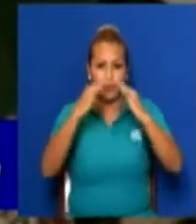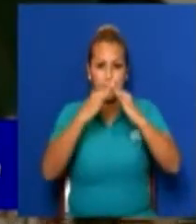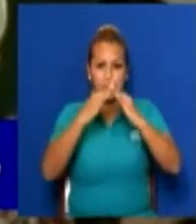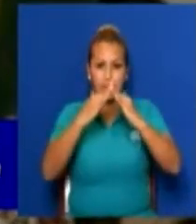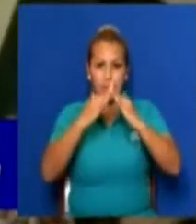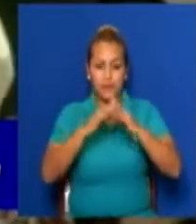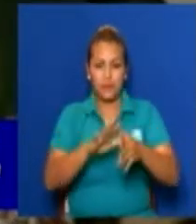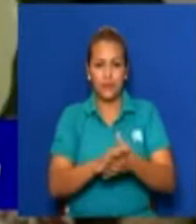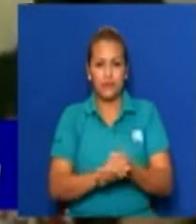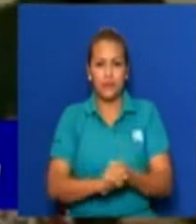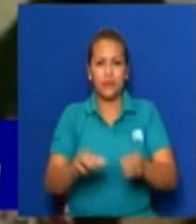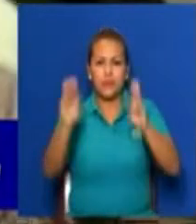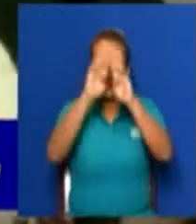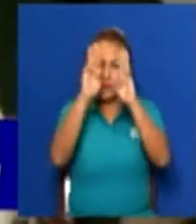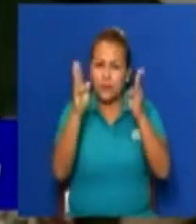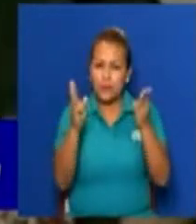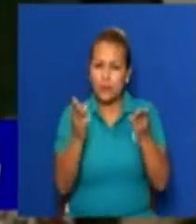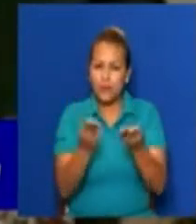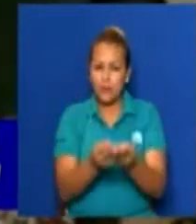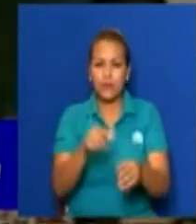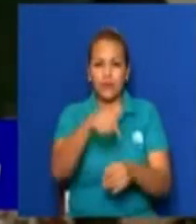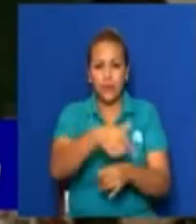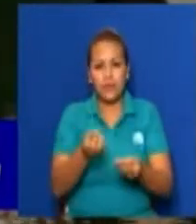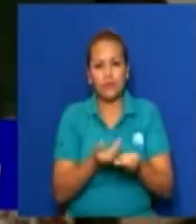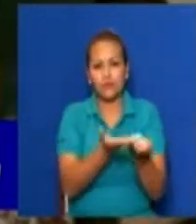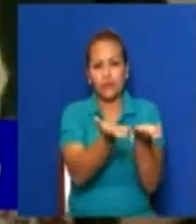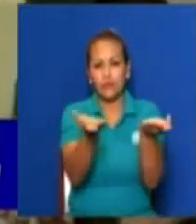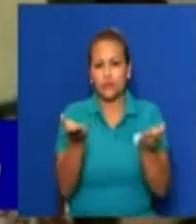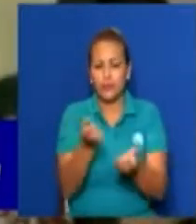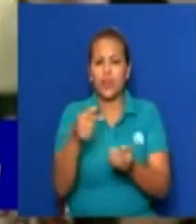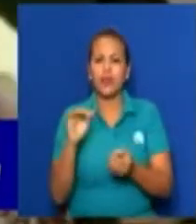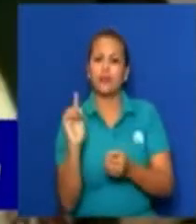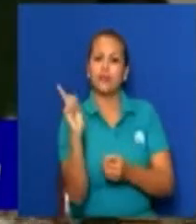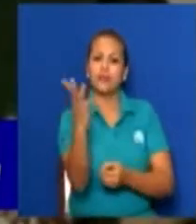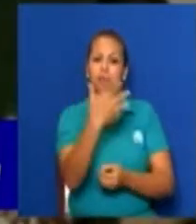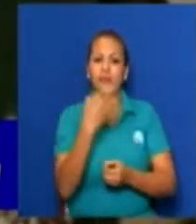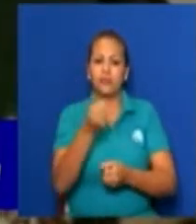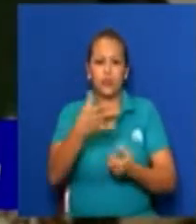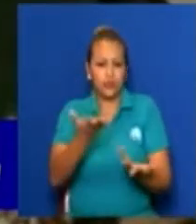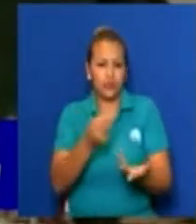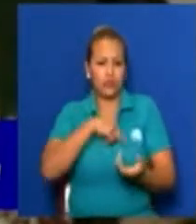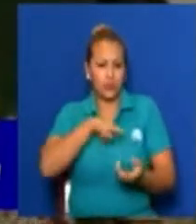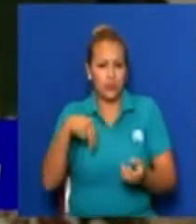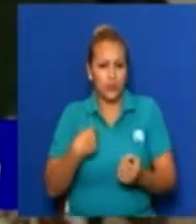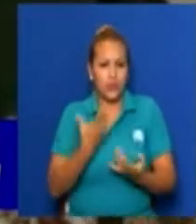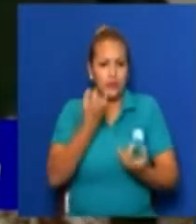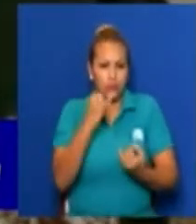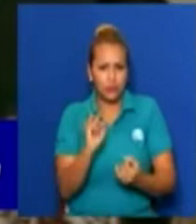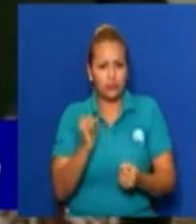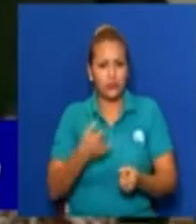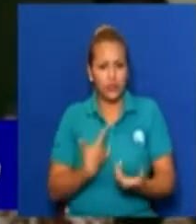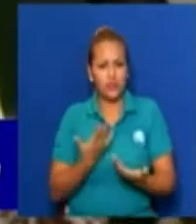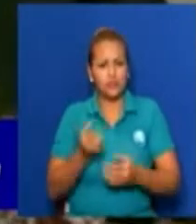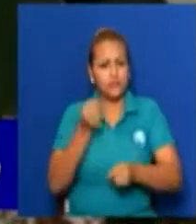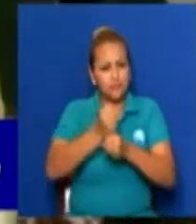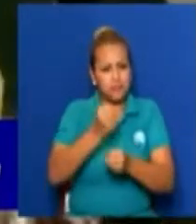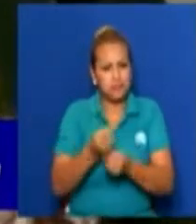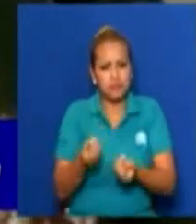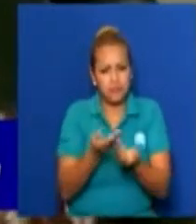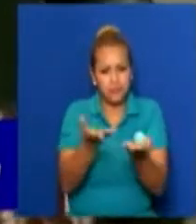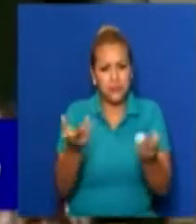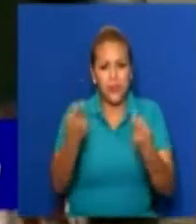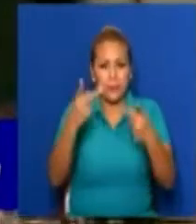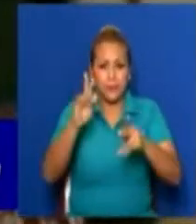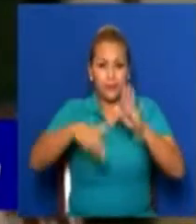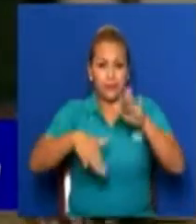La globalización ofrece a todos nosotros progreso social, sin embargo discrimina a la